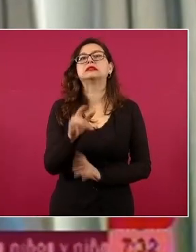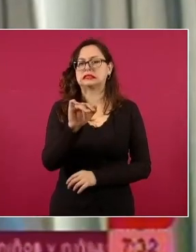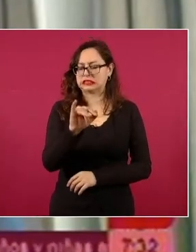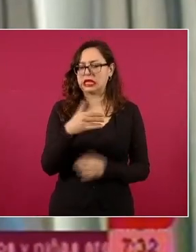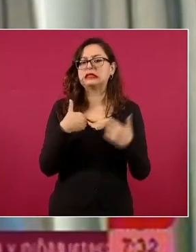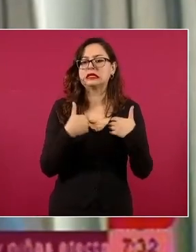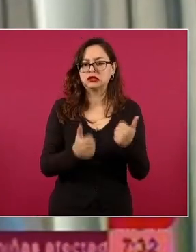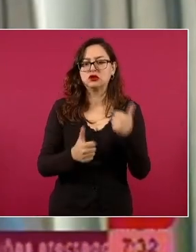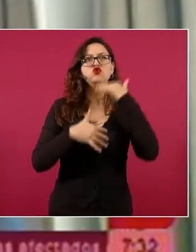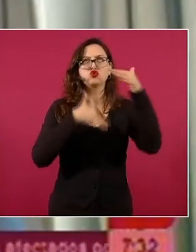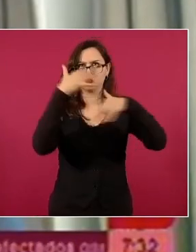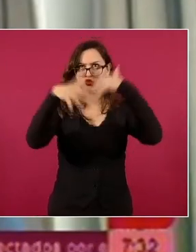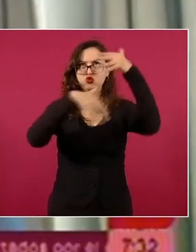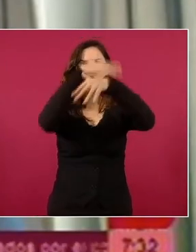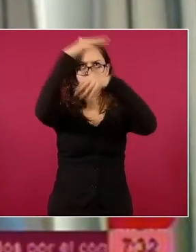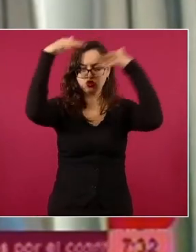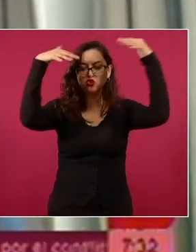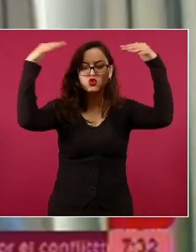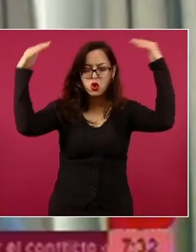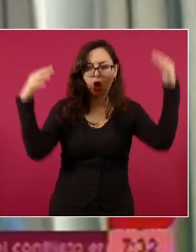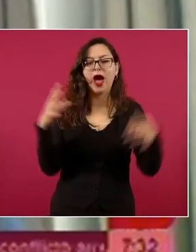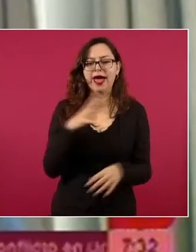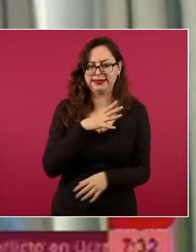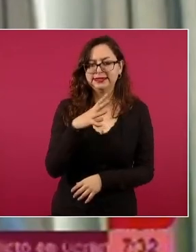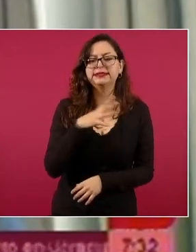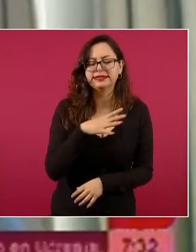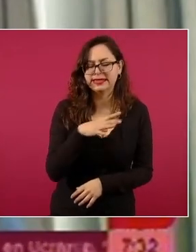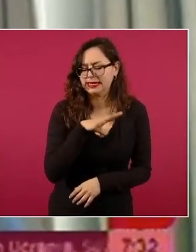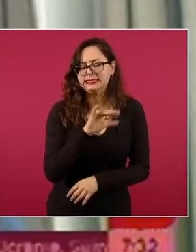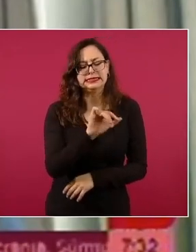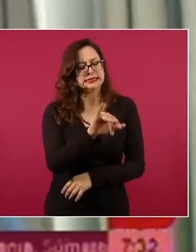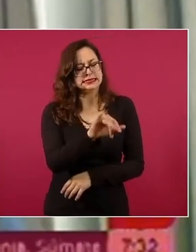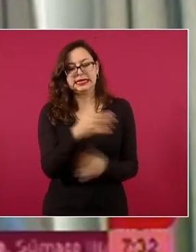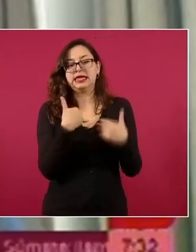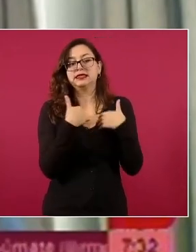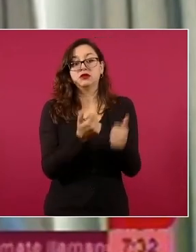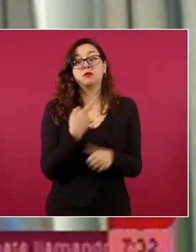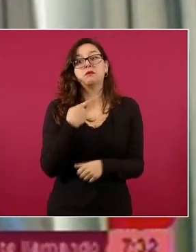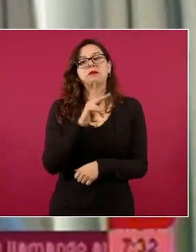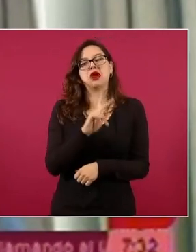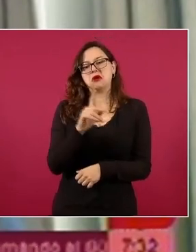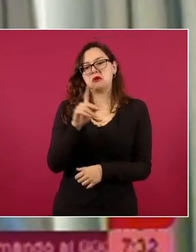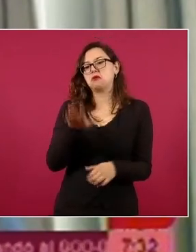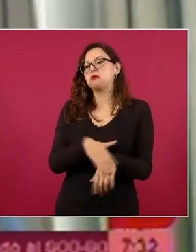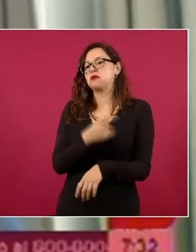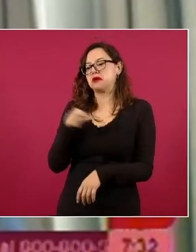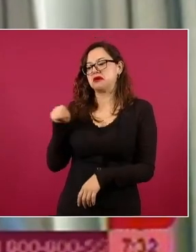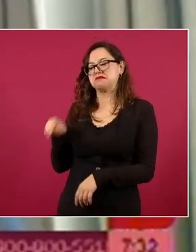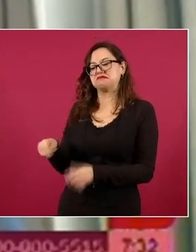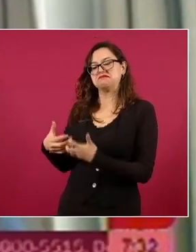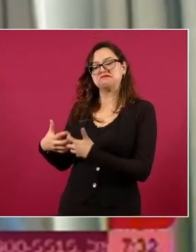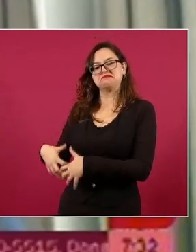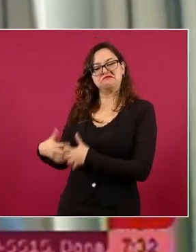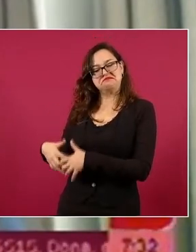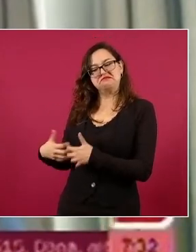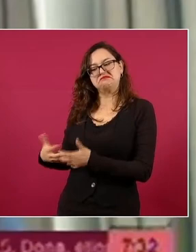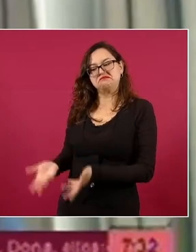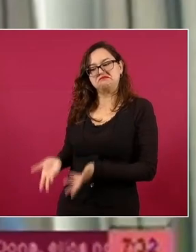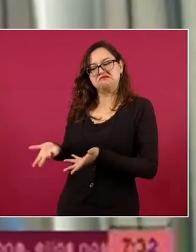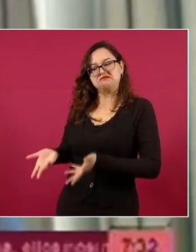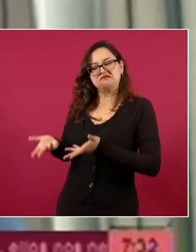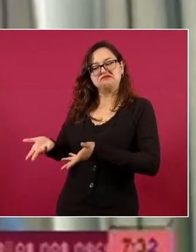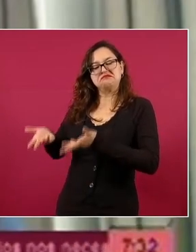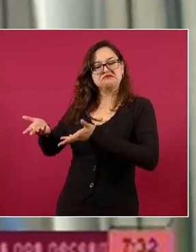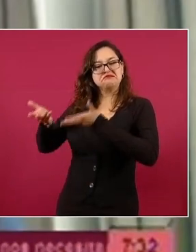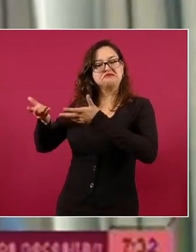Pero también habrá que ver si la quema de combustóleo fue la normal o la subieron. Es decir, yo creo que hay muchas cosas